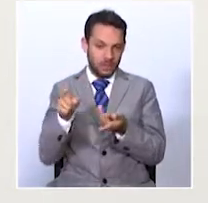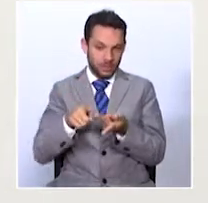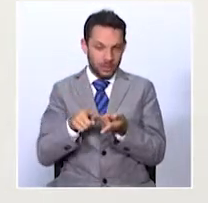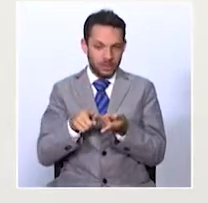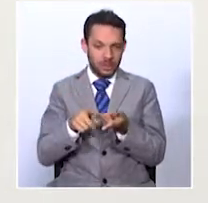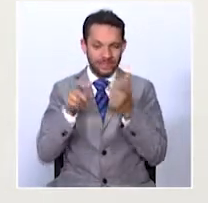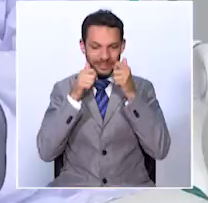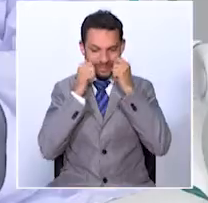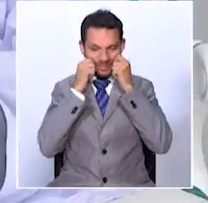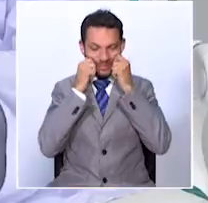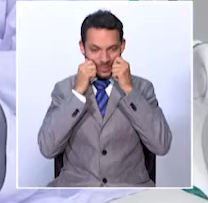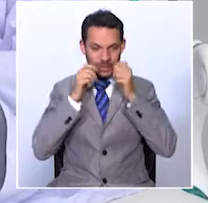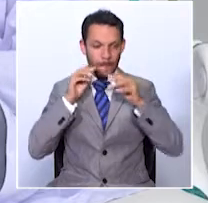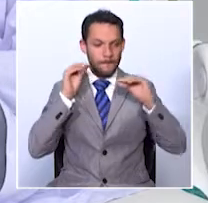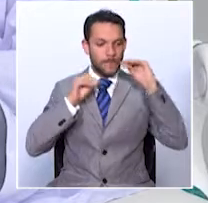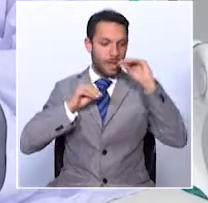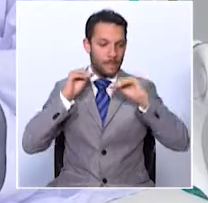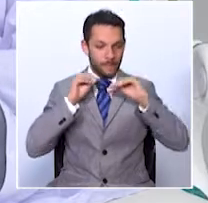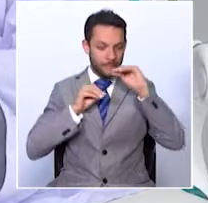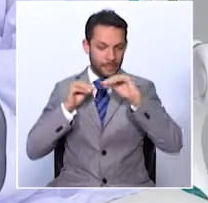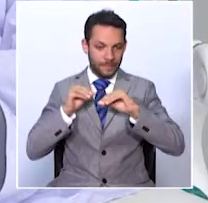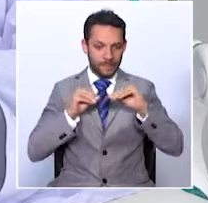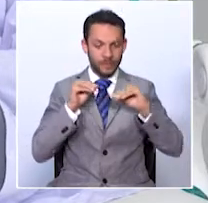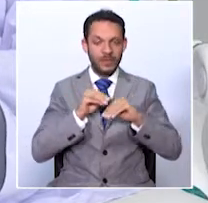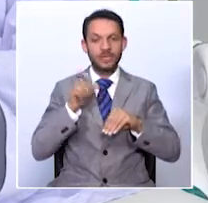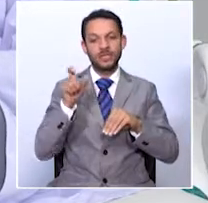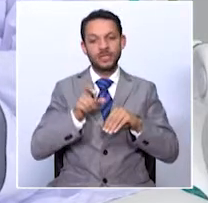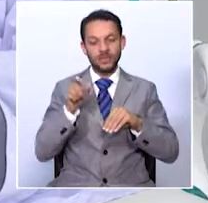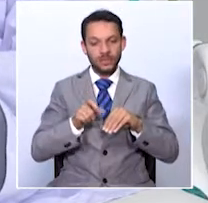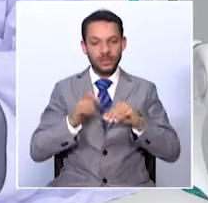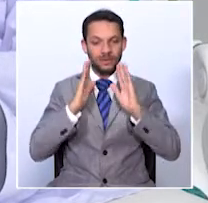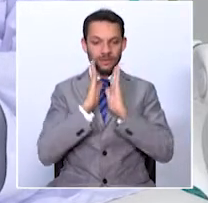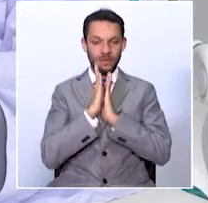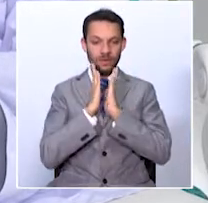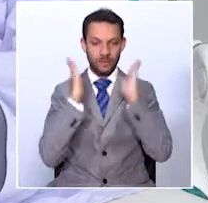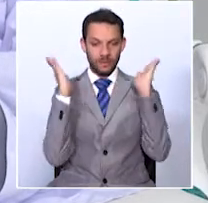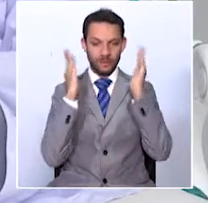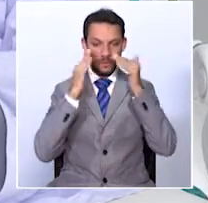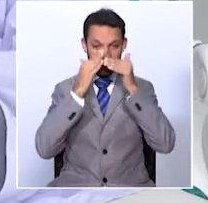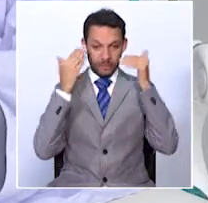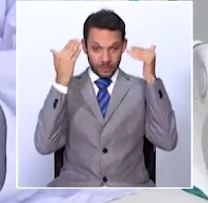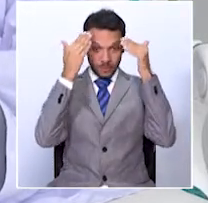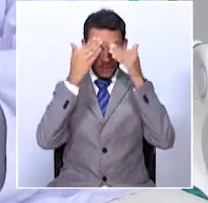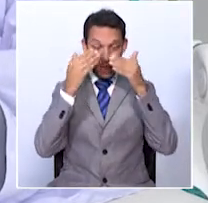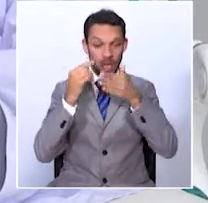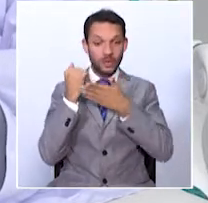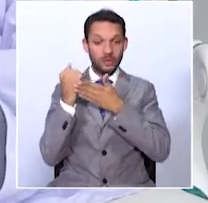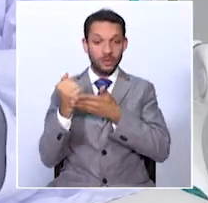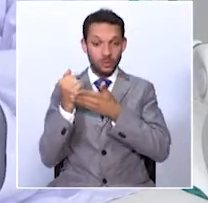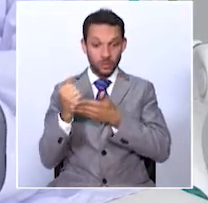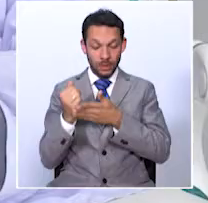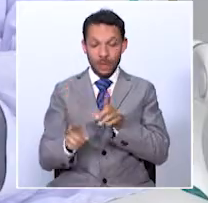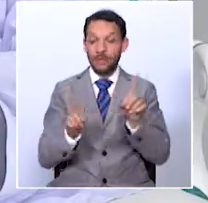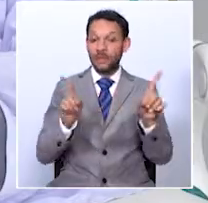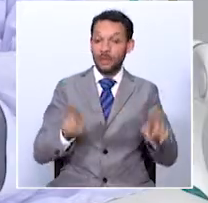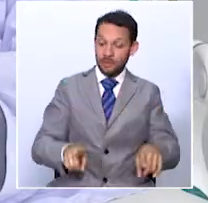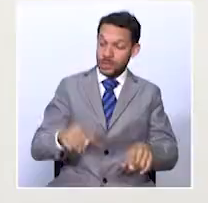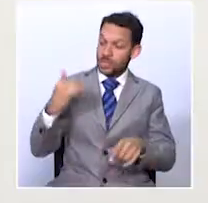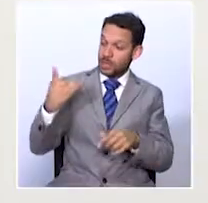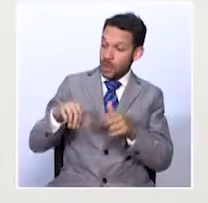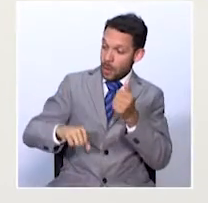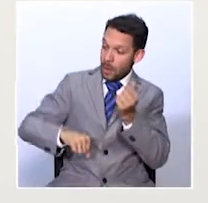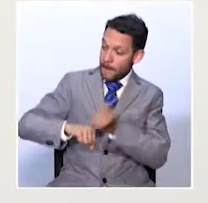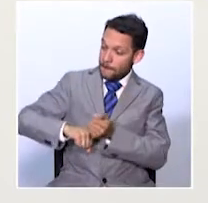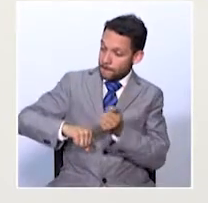de grasa. Eso es lo que se denomina la lipotransferencia facial. También yo la hago como complemento de